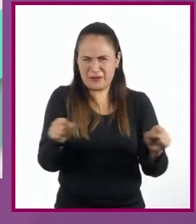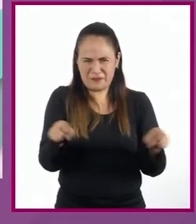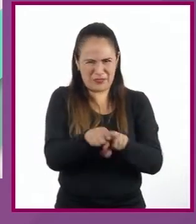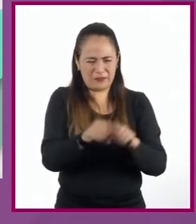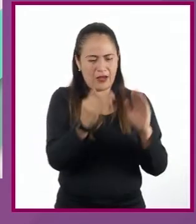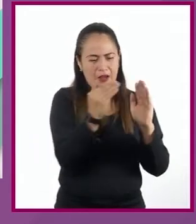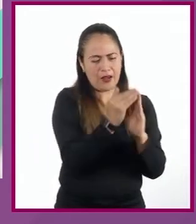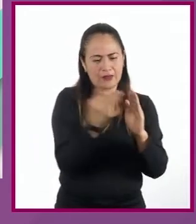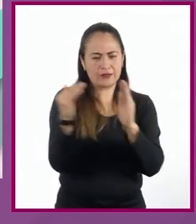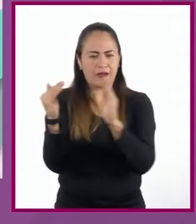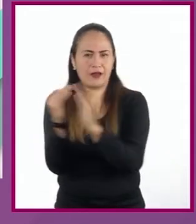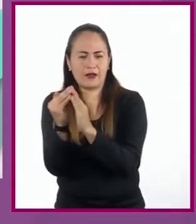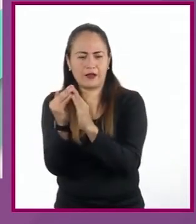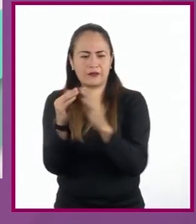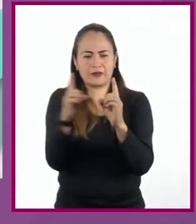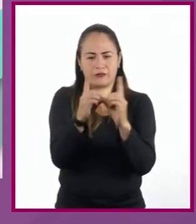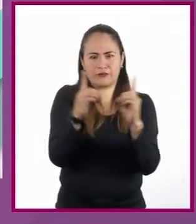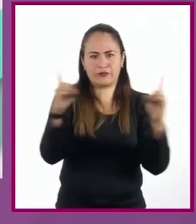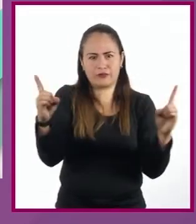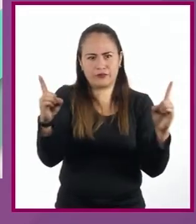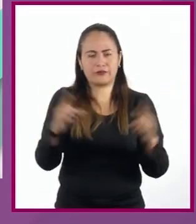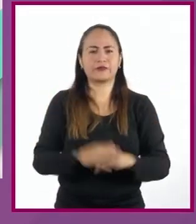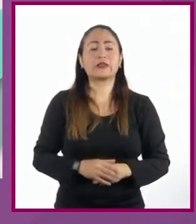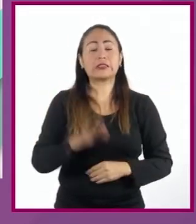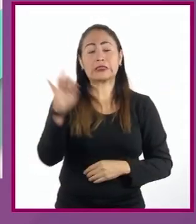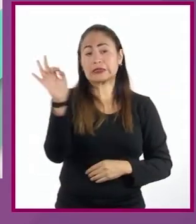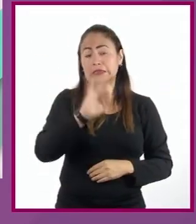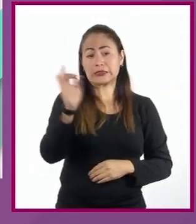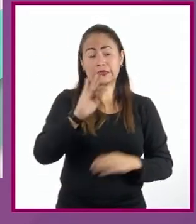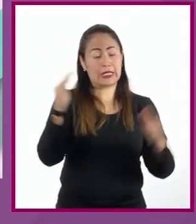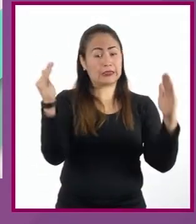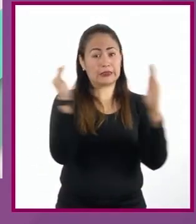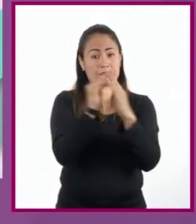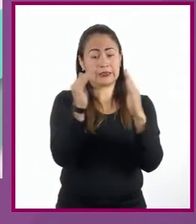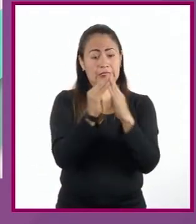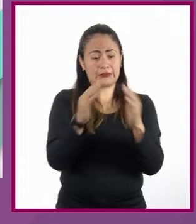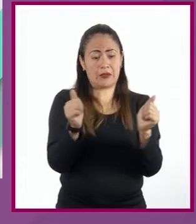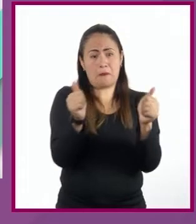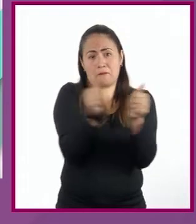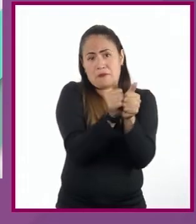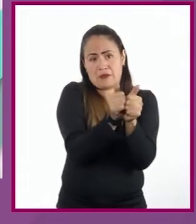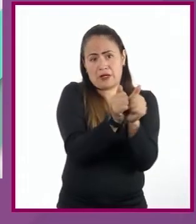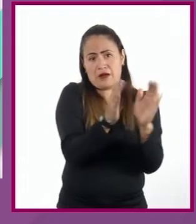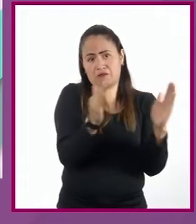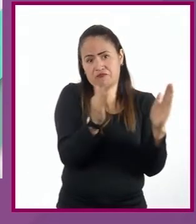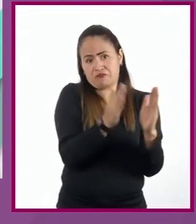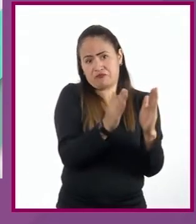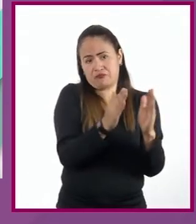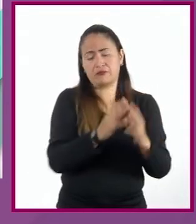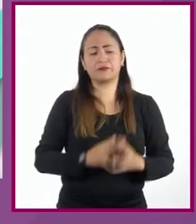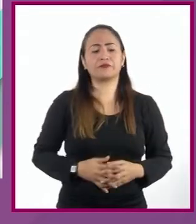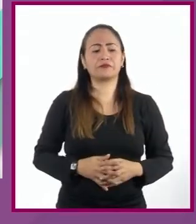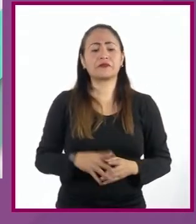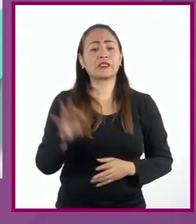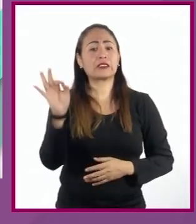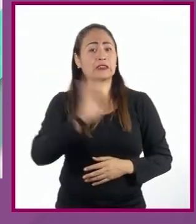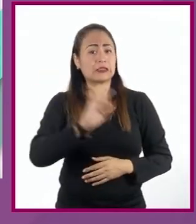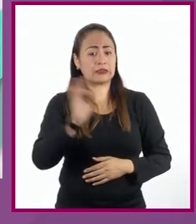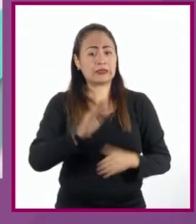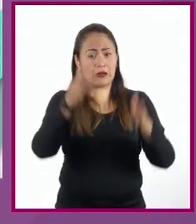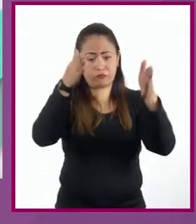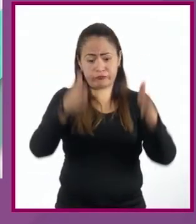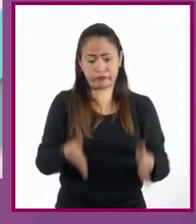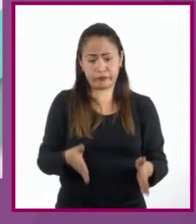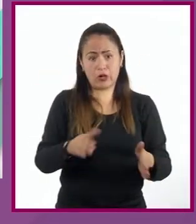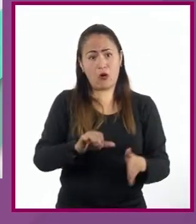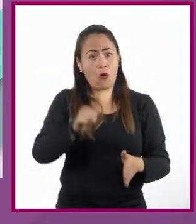calle. Pensemos en que pudiera ser que las casas estén una junto a la otra. Puede ser que exista una casa de separación